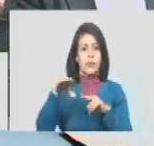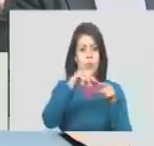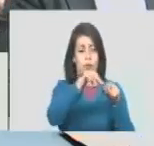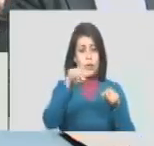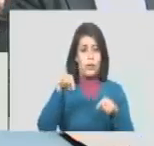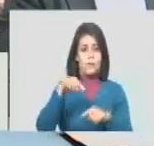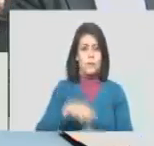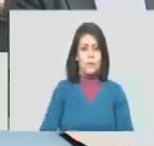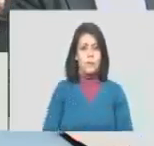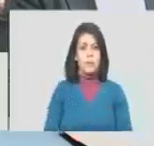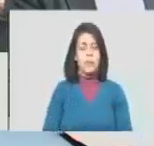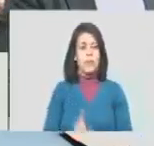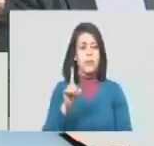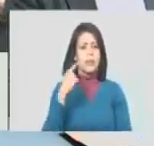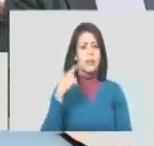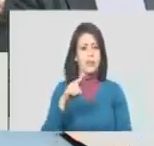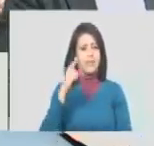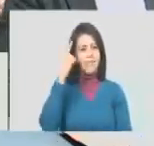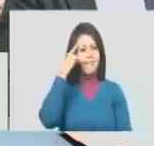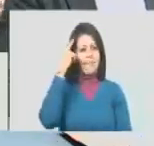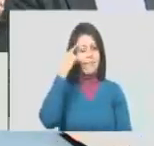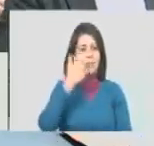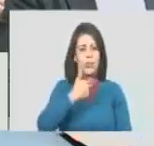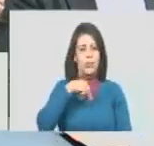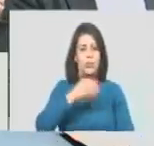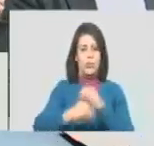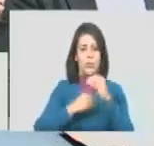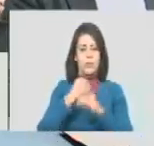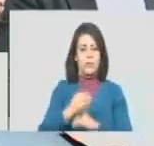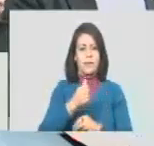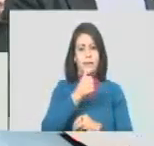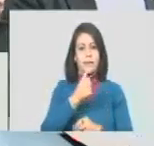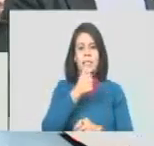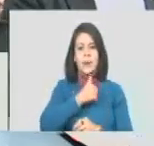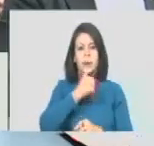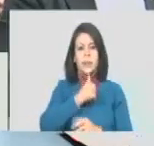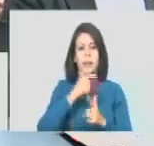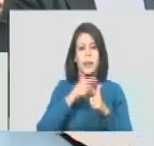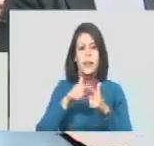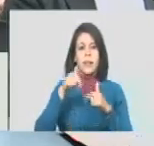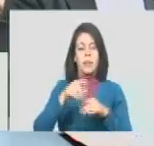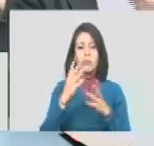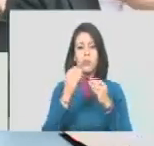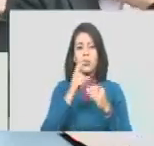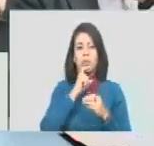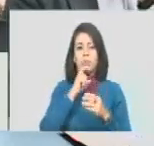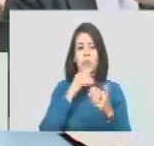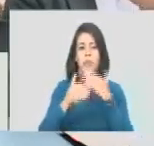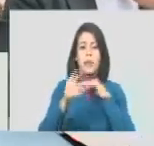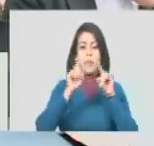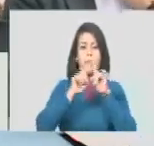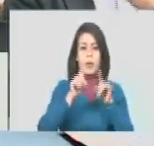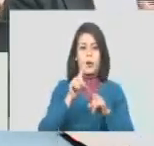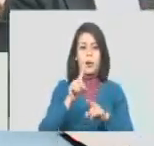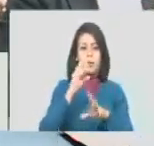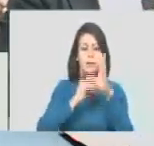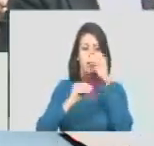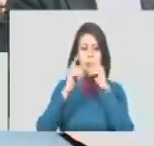ahorita. No tienen idea de lo que nosotros hemos tenido que pasar. Y aquí me ha costado mucho, pero he